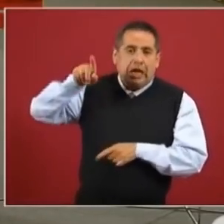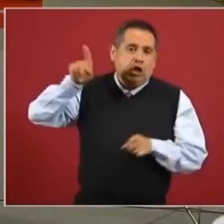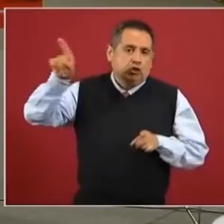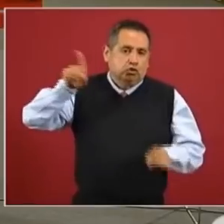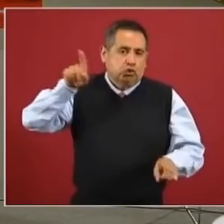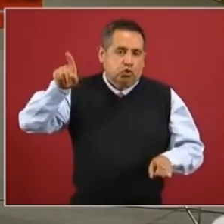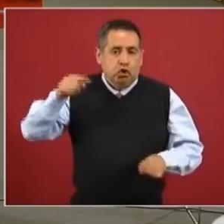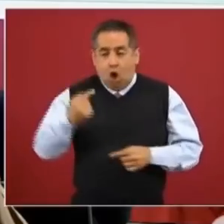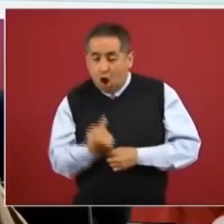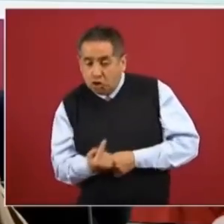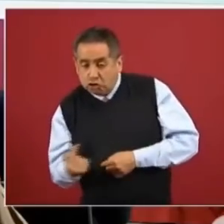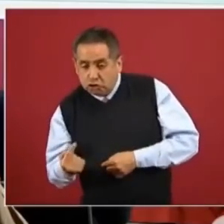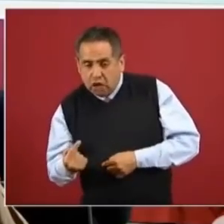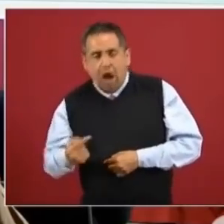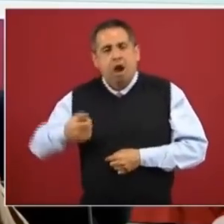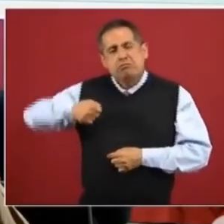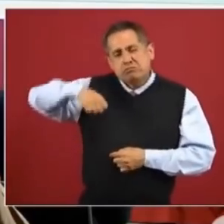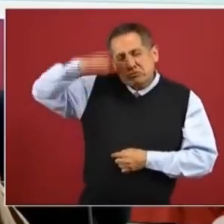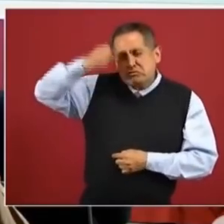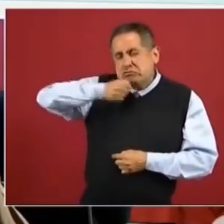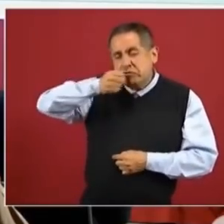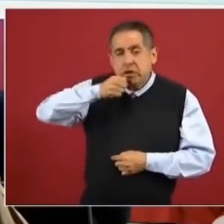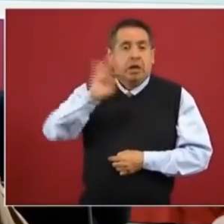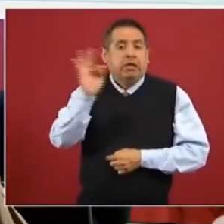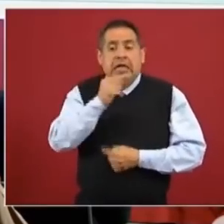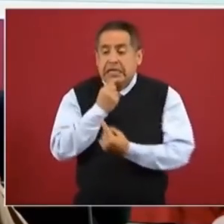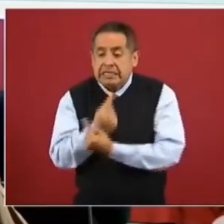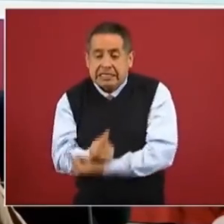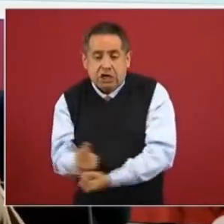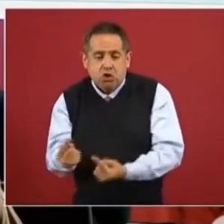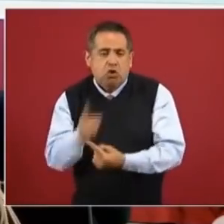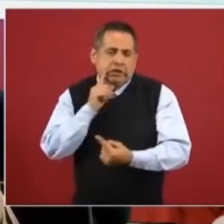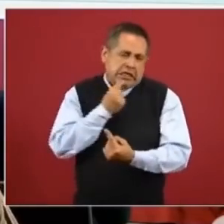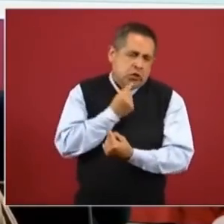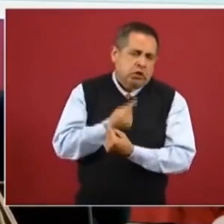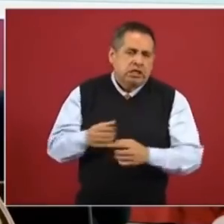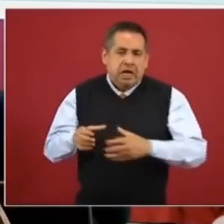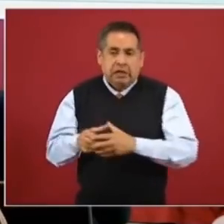decir, si tenemos niños en casa, niños y